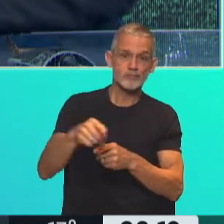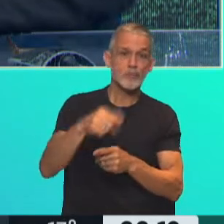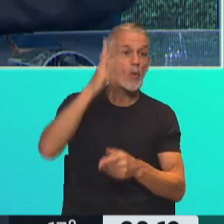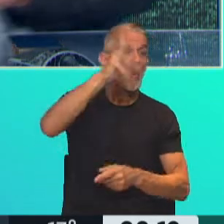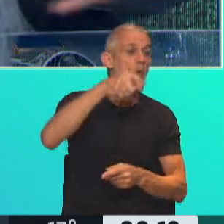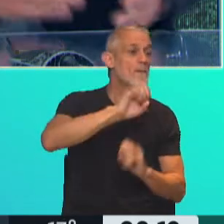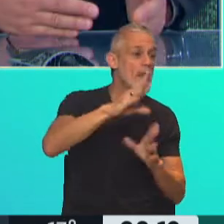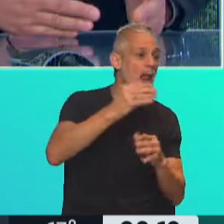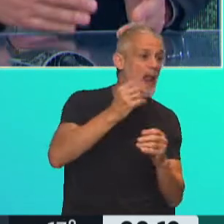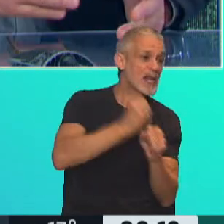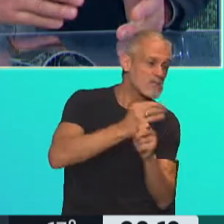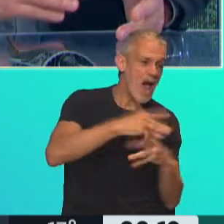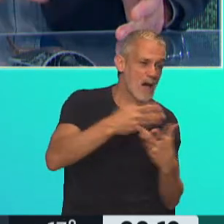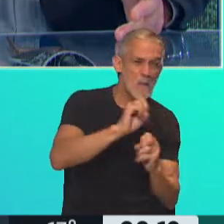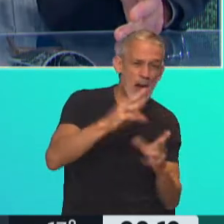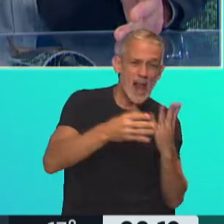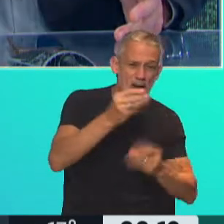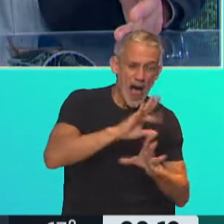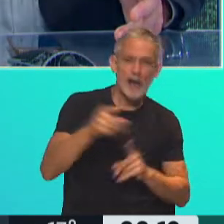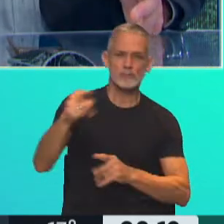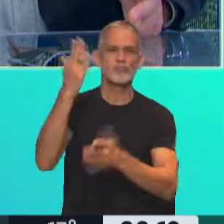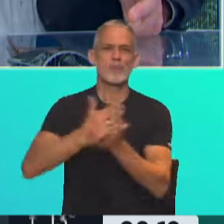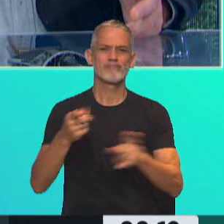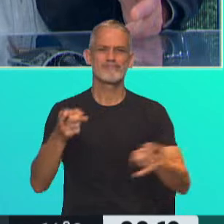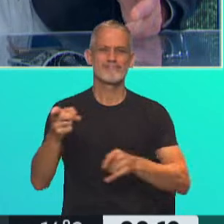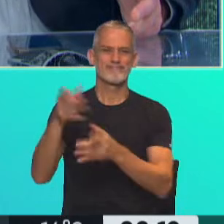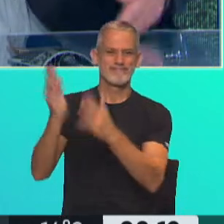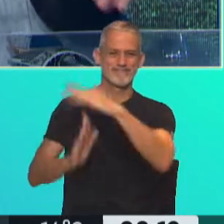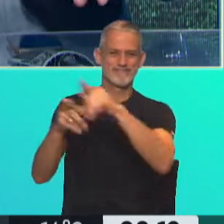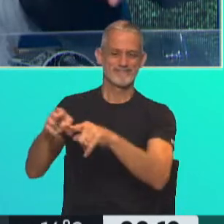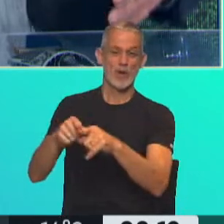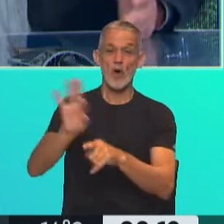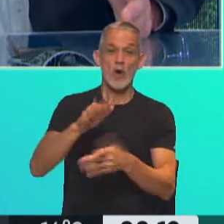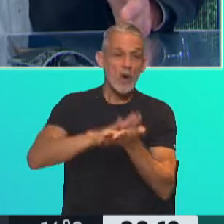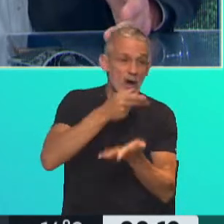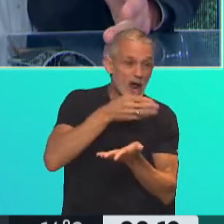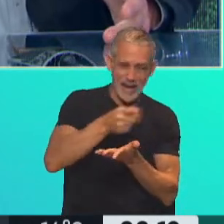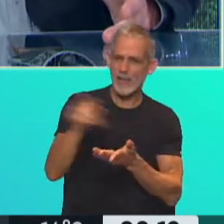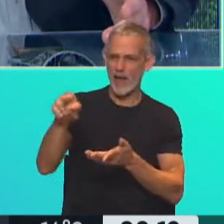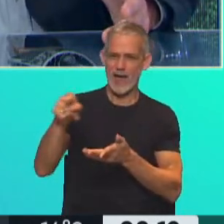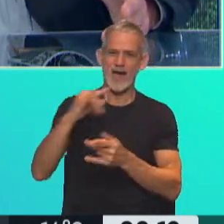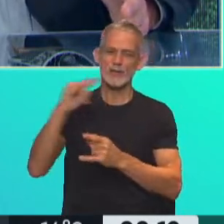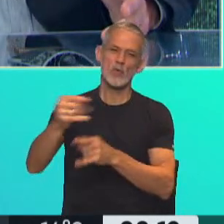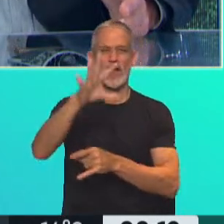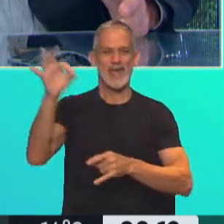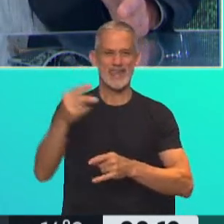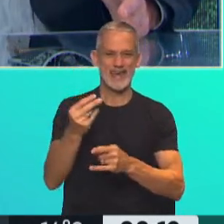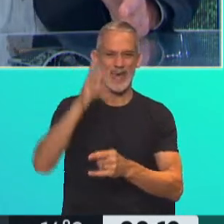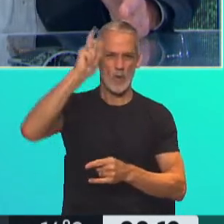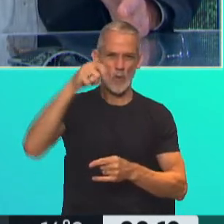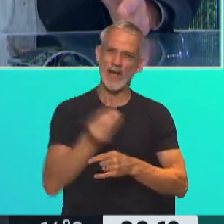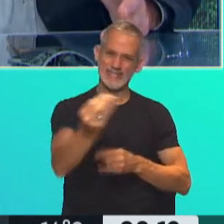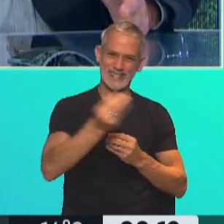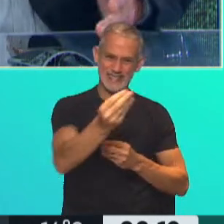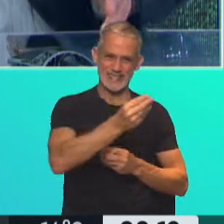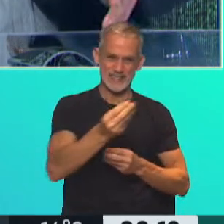mal y la propuesta de los jueces que van a asumir en los juzgados que están vacantes. Eso es básicamente lo que hace el Consejo de la Magistratura. ¿Por